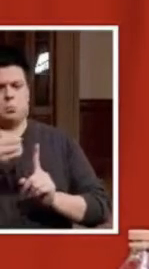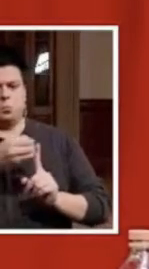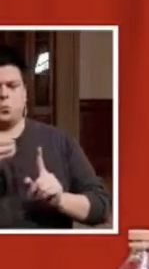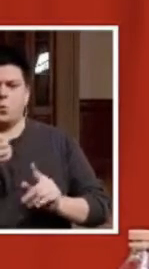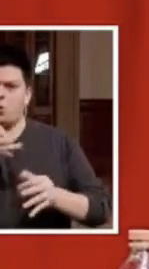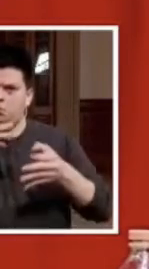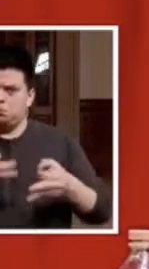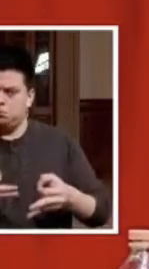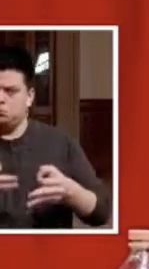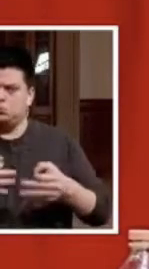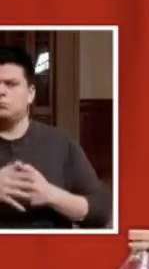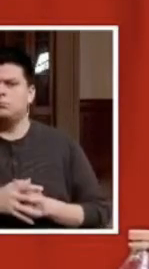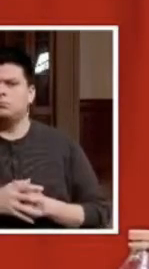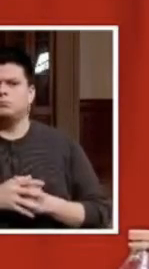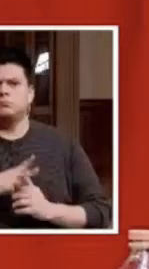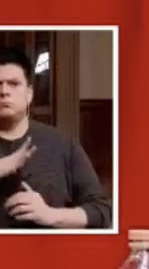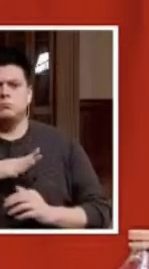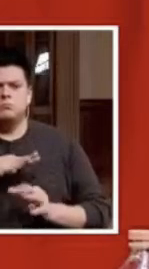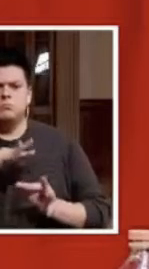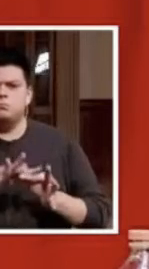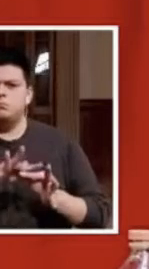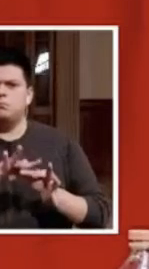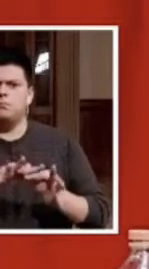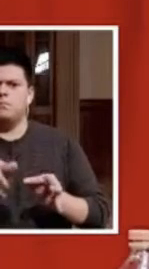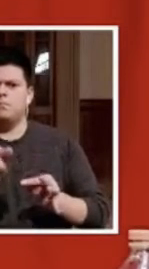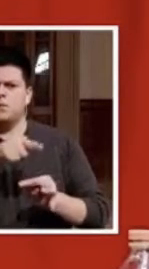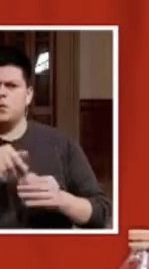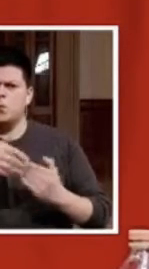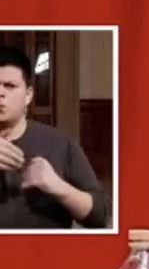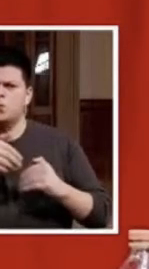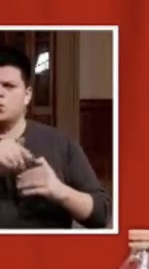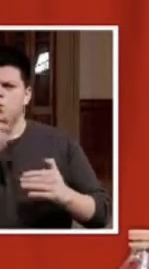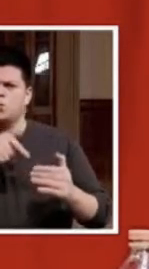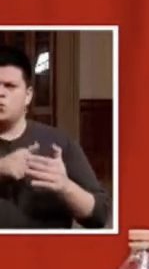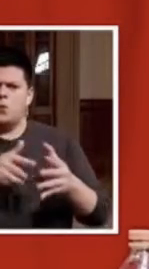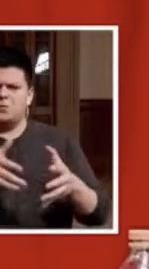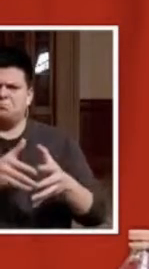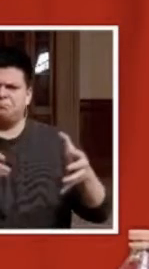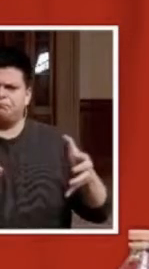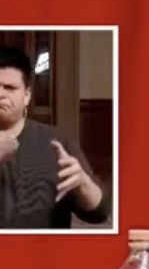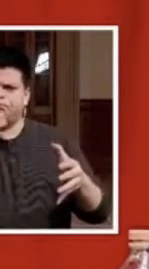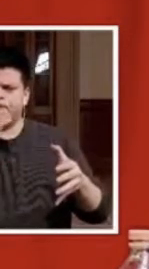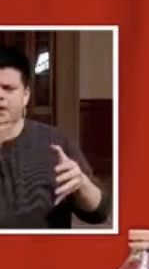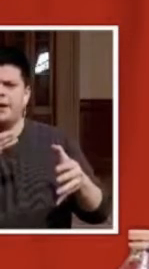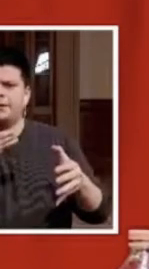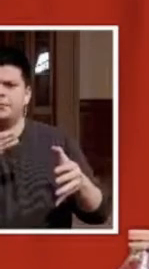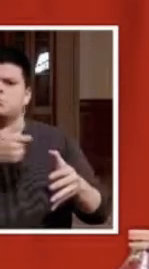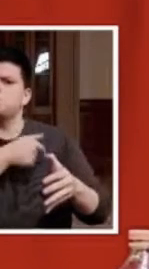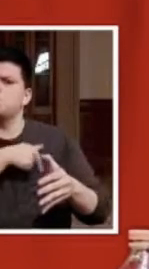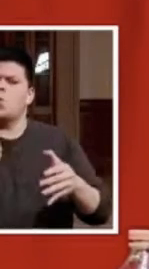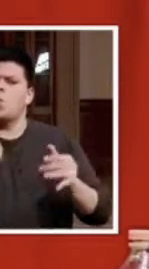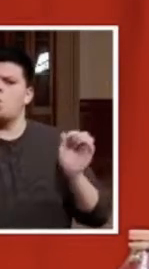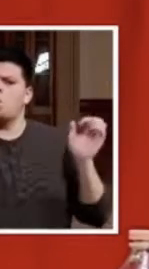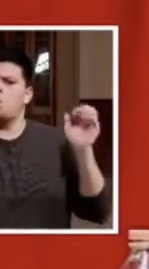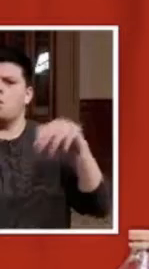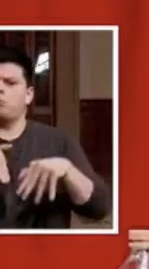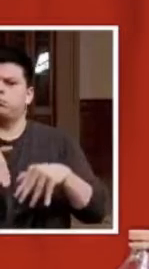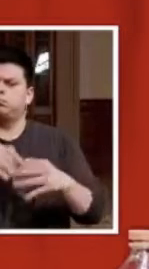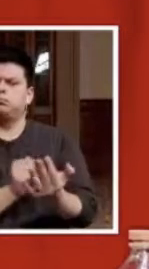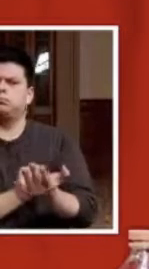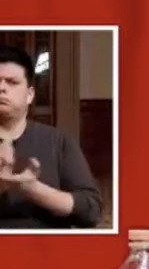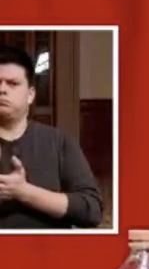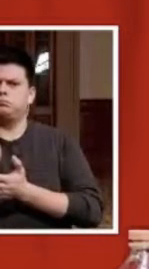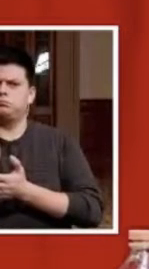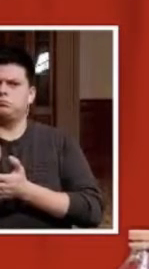ordenado, con muy buena disciplina. Ellos tienen grandes instalaciones y nosotros decidimos